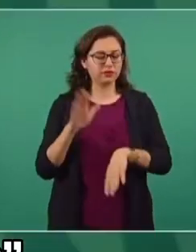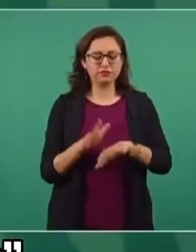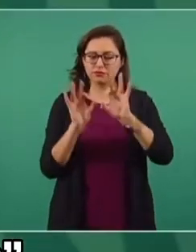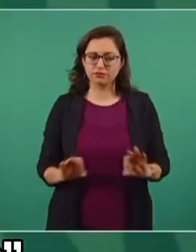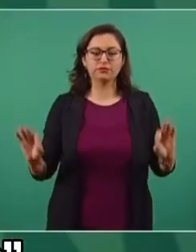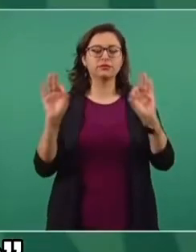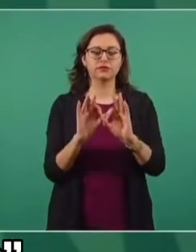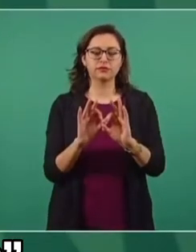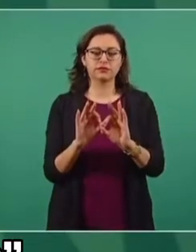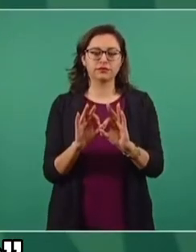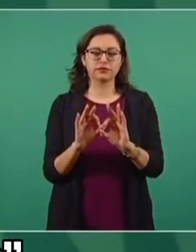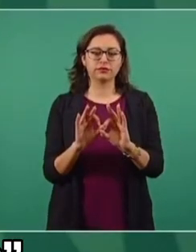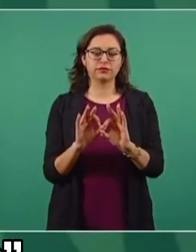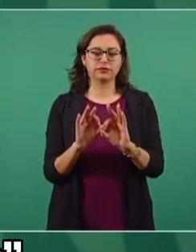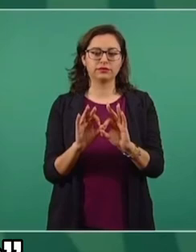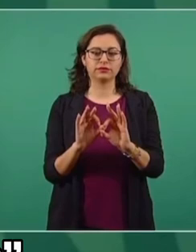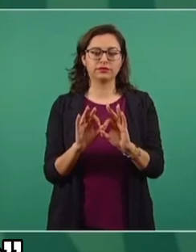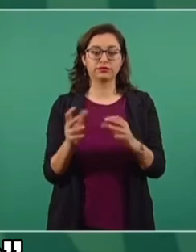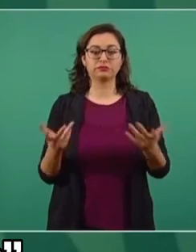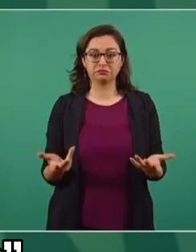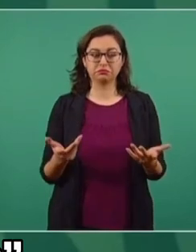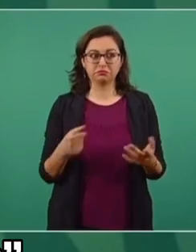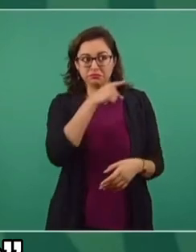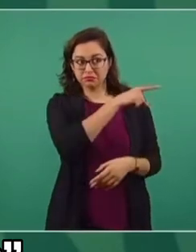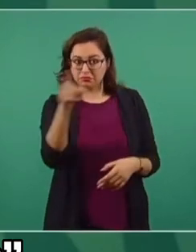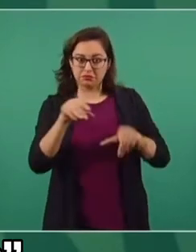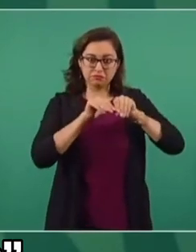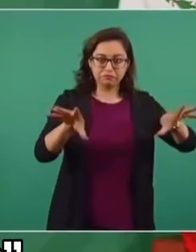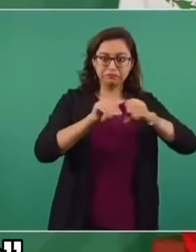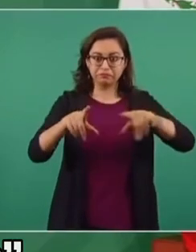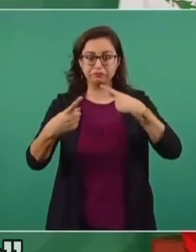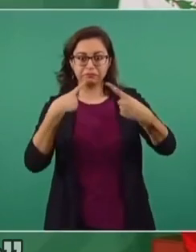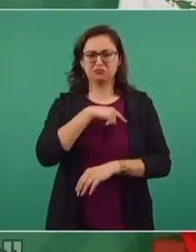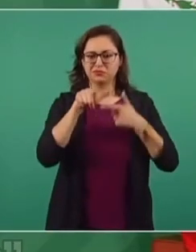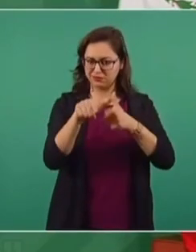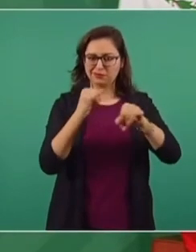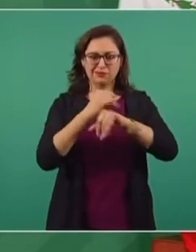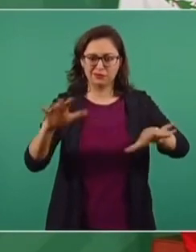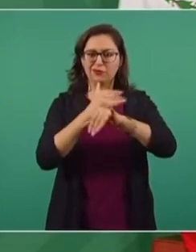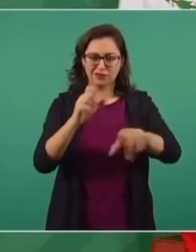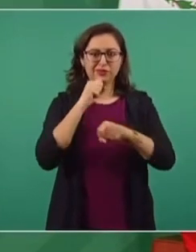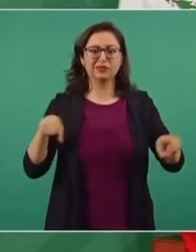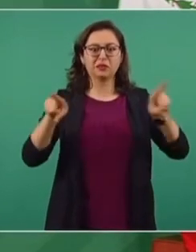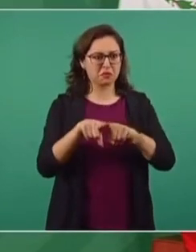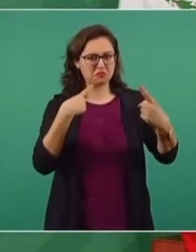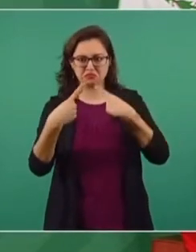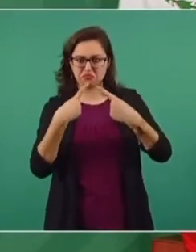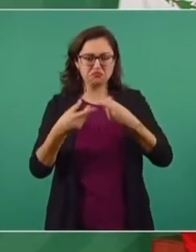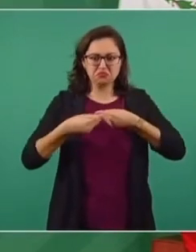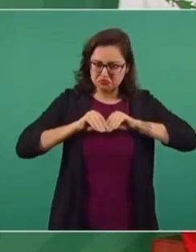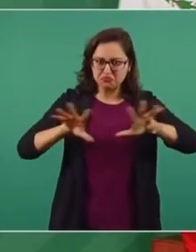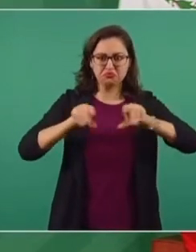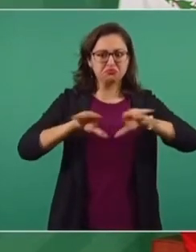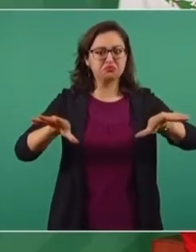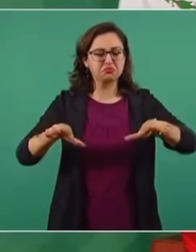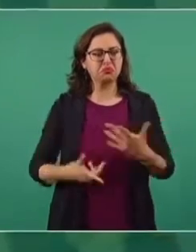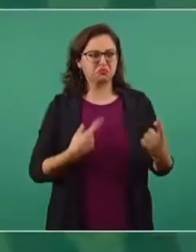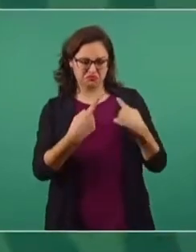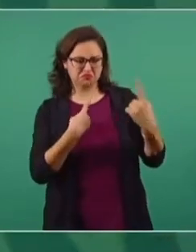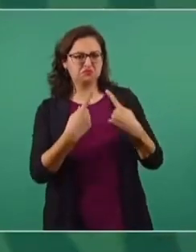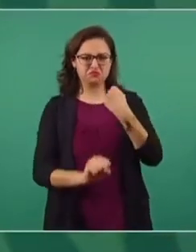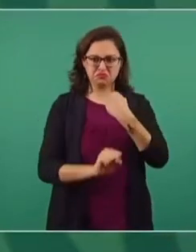todo es que el debate que se trae y que vamos a seguir dando y todas nuestras diferencias se puedan